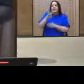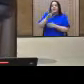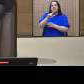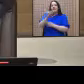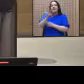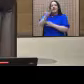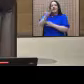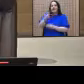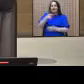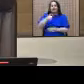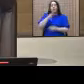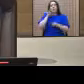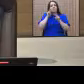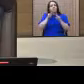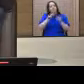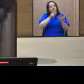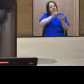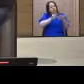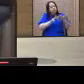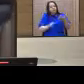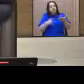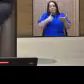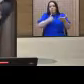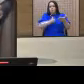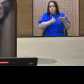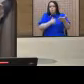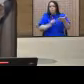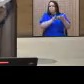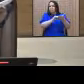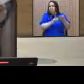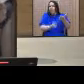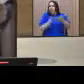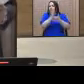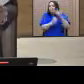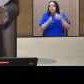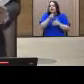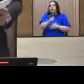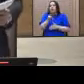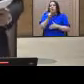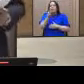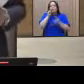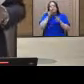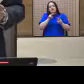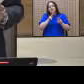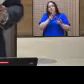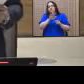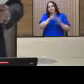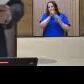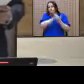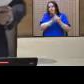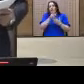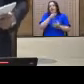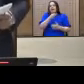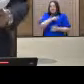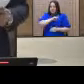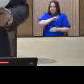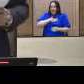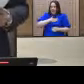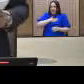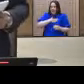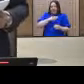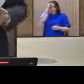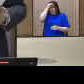voy a hacer algunas observaciones a título personal, pero me parece que ahí también hay un importante motor